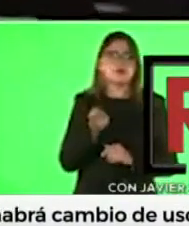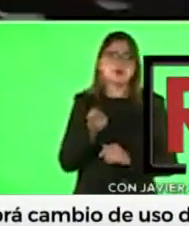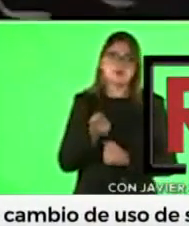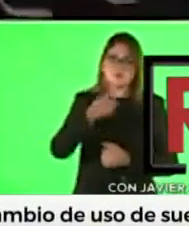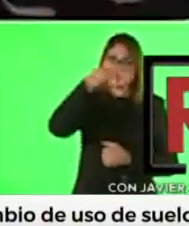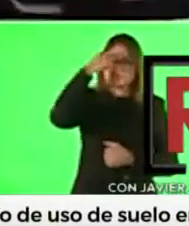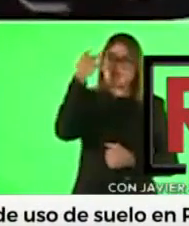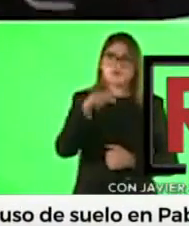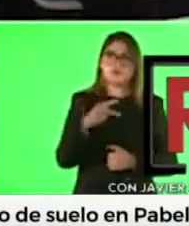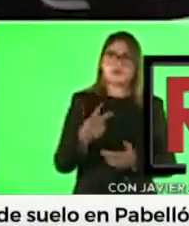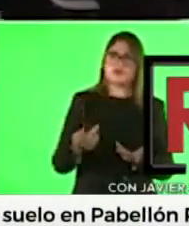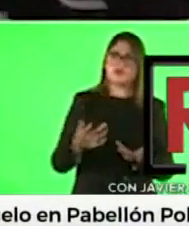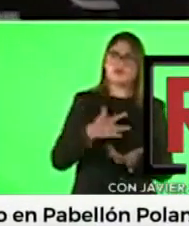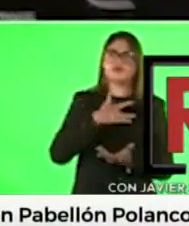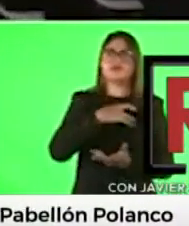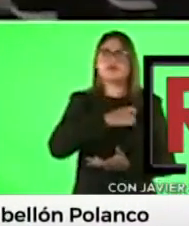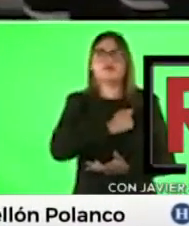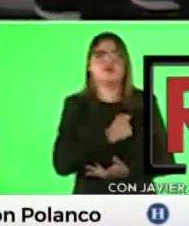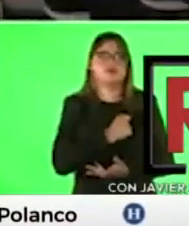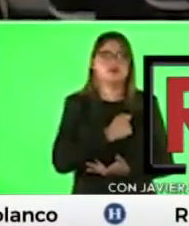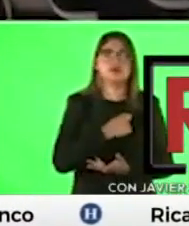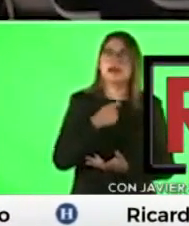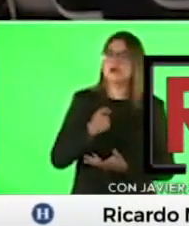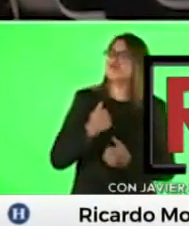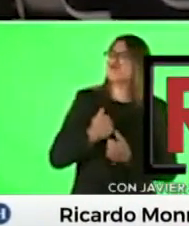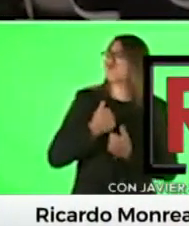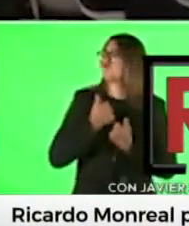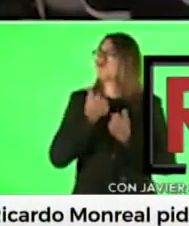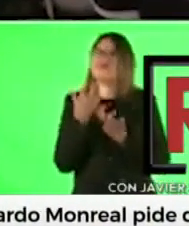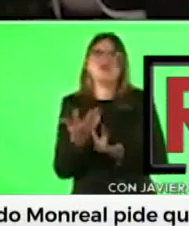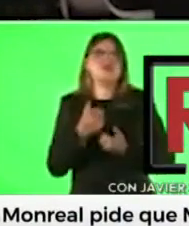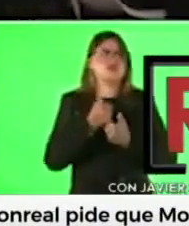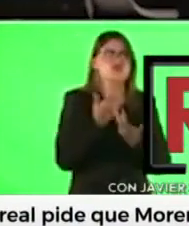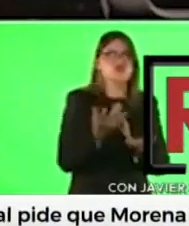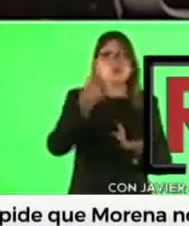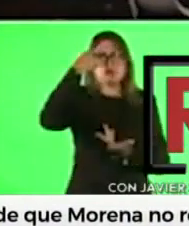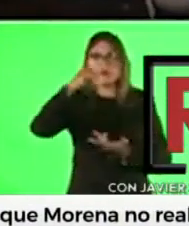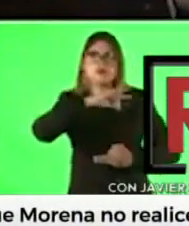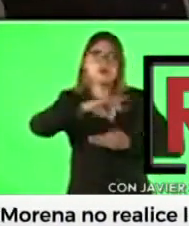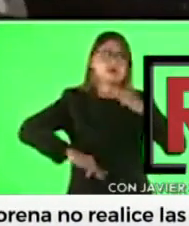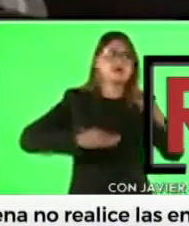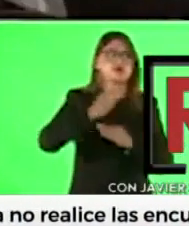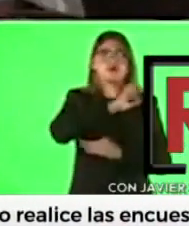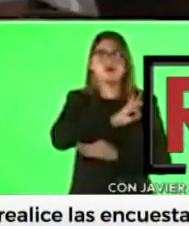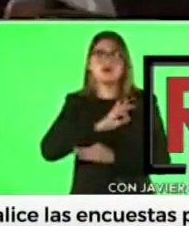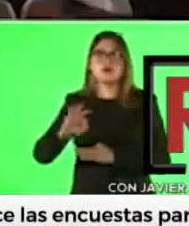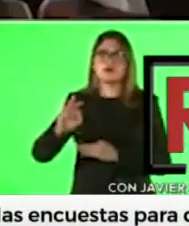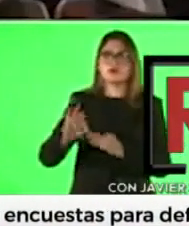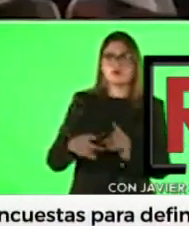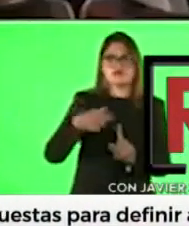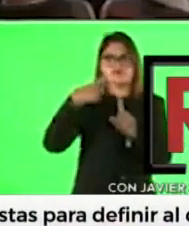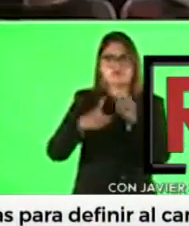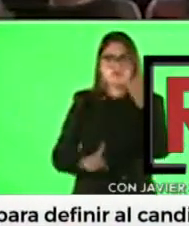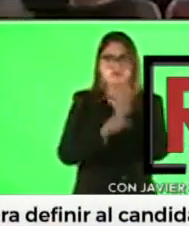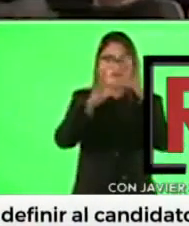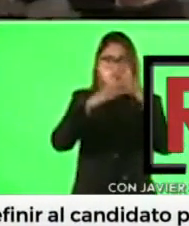daba. Hablaba uno, luego callaban y salían audiovisuales con muchas pequeñas entrevistas a otros. Y luego otra vez lo mío, venía alguien en